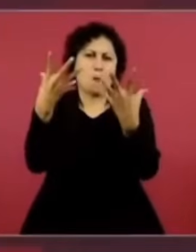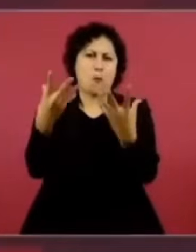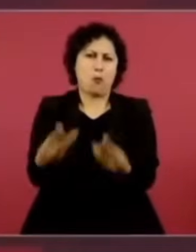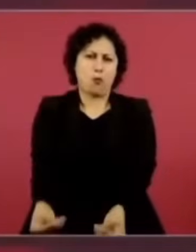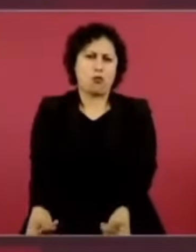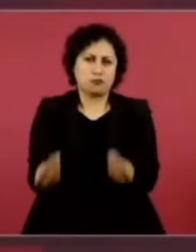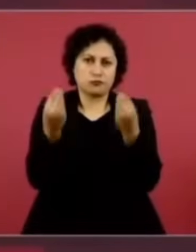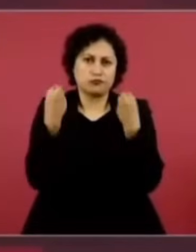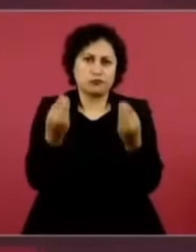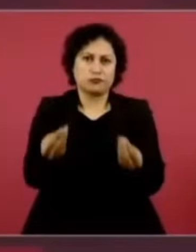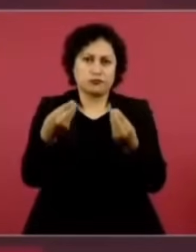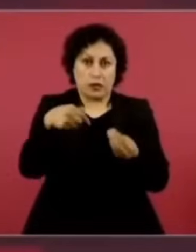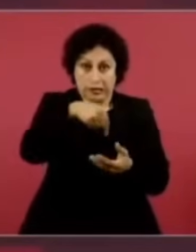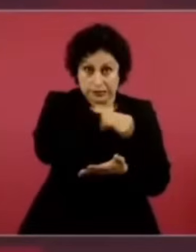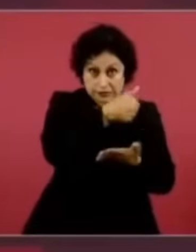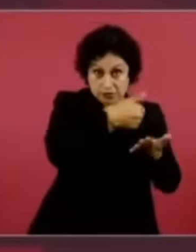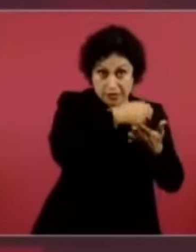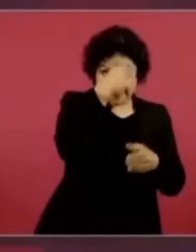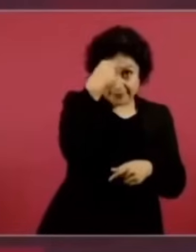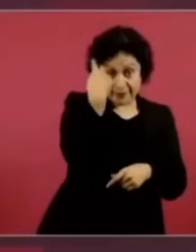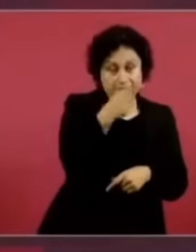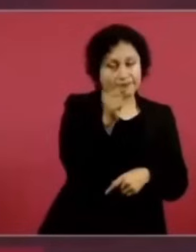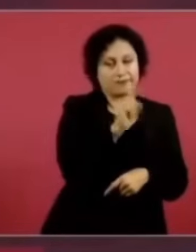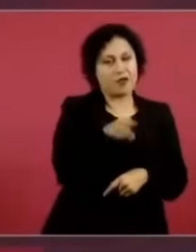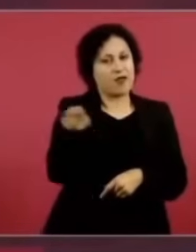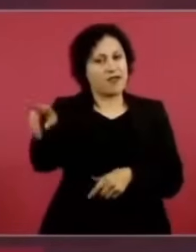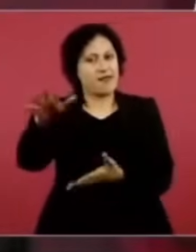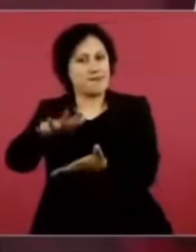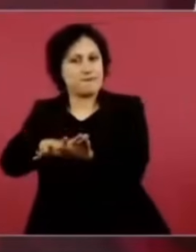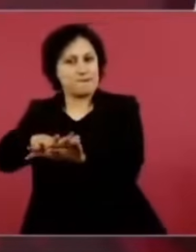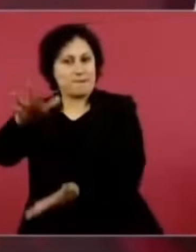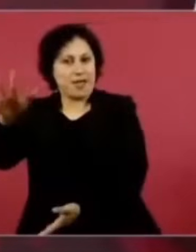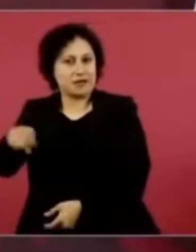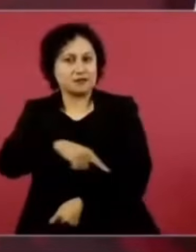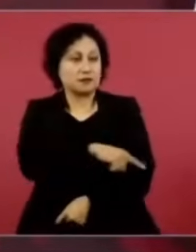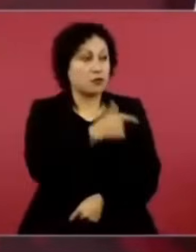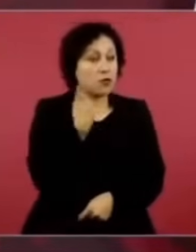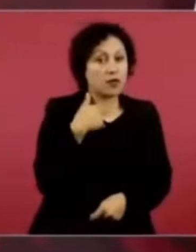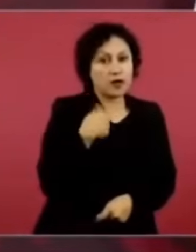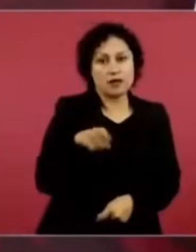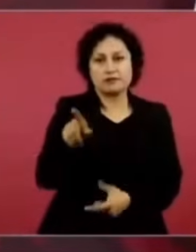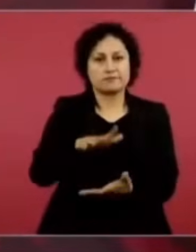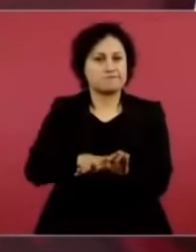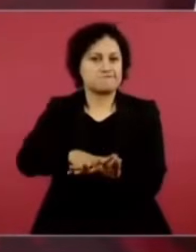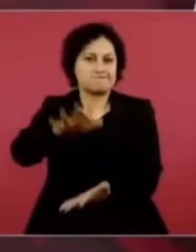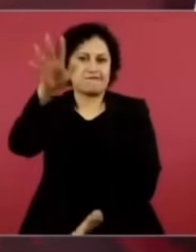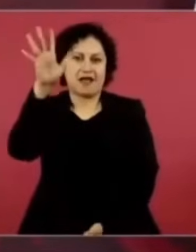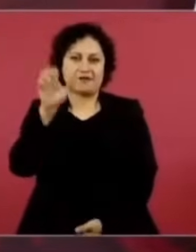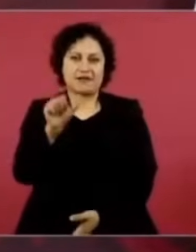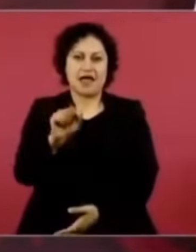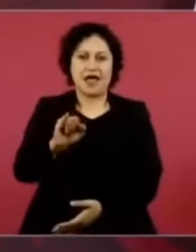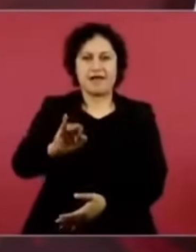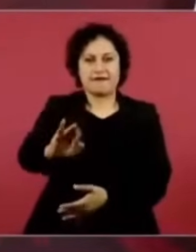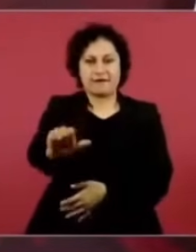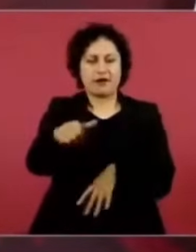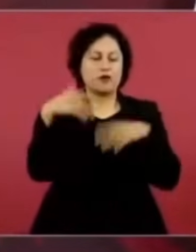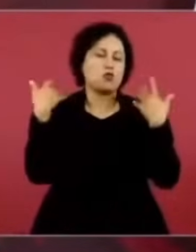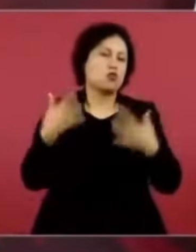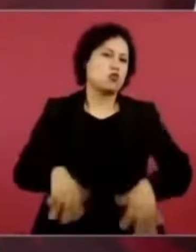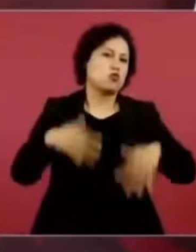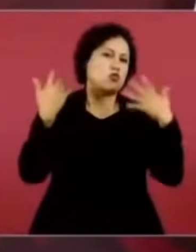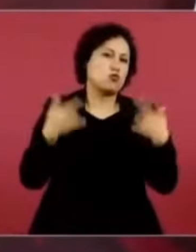que el de la Ciudad de México, más que el de Guadalajara, pero con mucho. Ya, Felipe. Y está creciendo cada vez